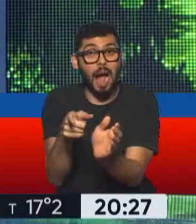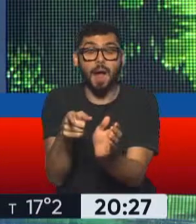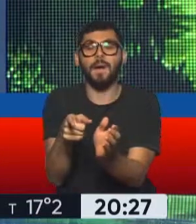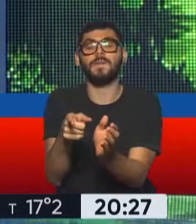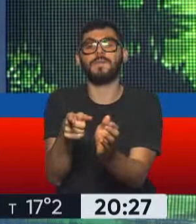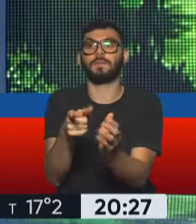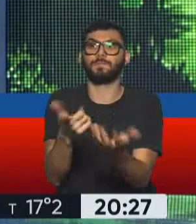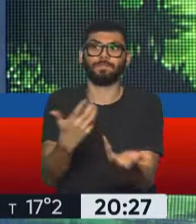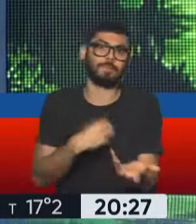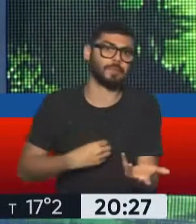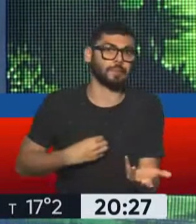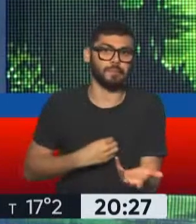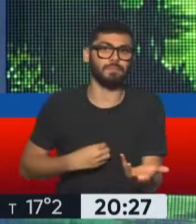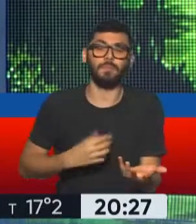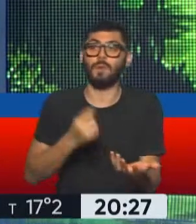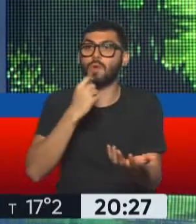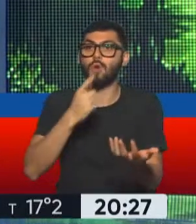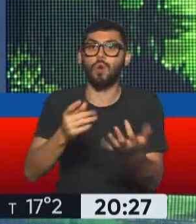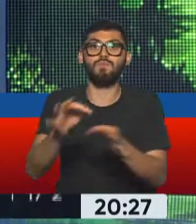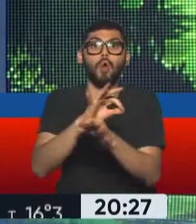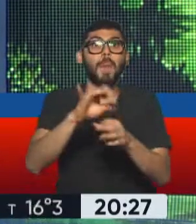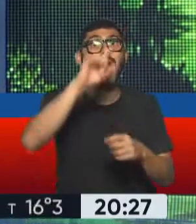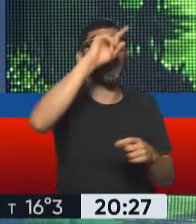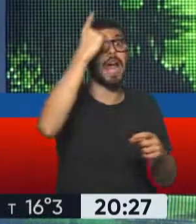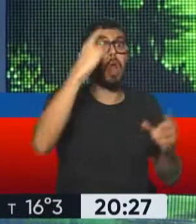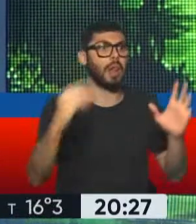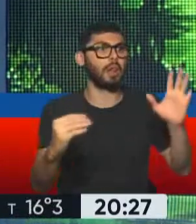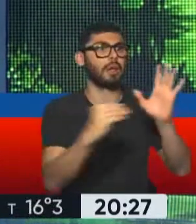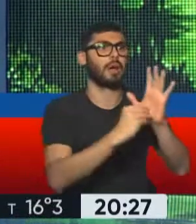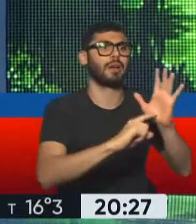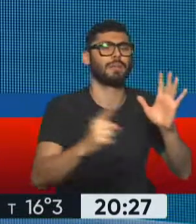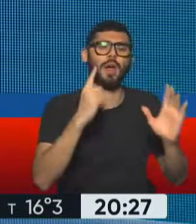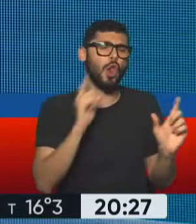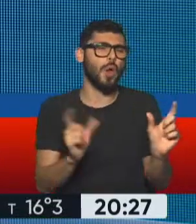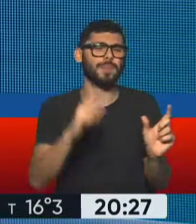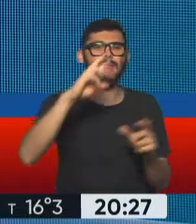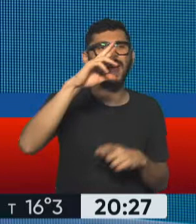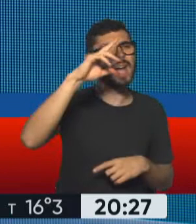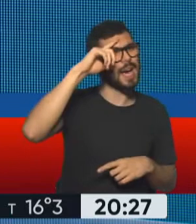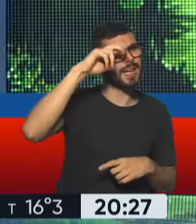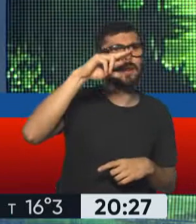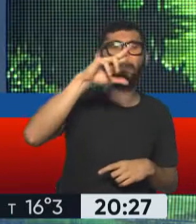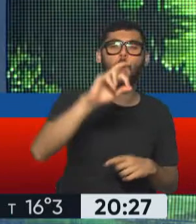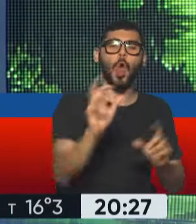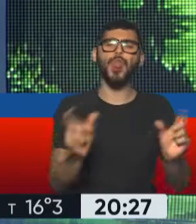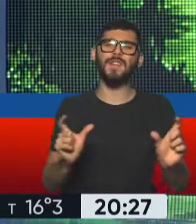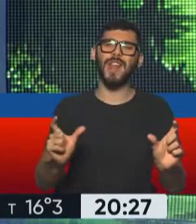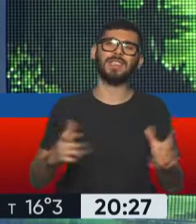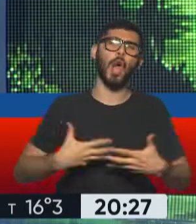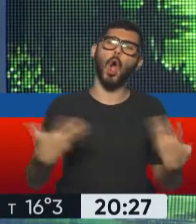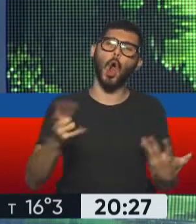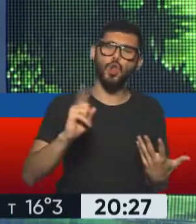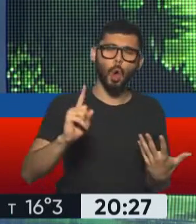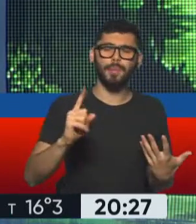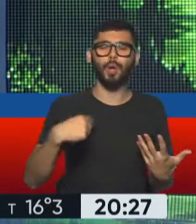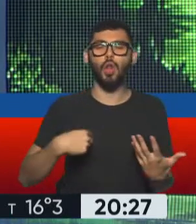que les cuesta llegar quizás a un programa nacional, digamos. No es tanto, las diferencias con el repro no son tantas, pero lo que ofrecemos es